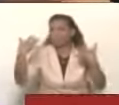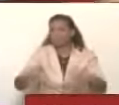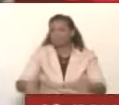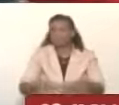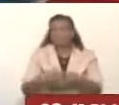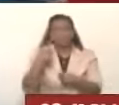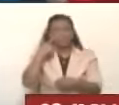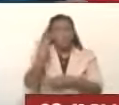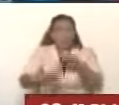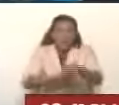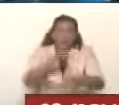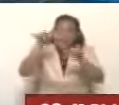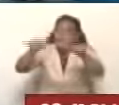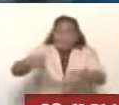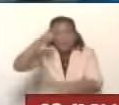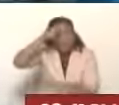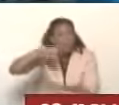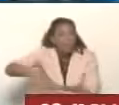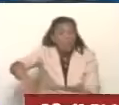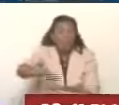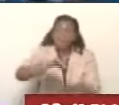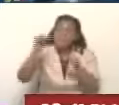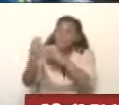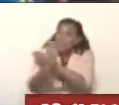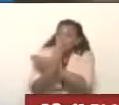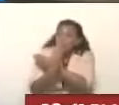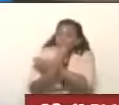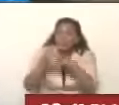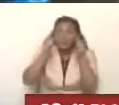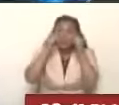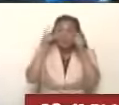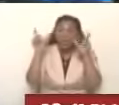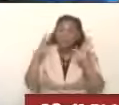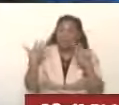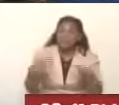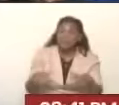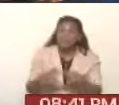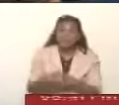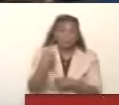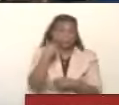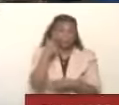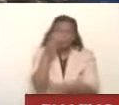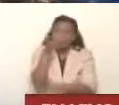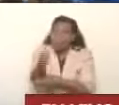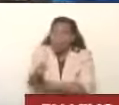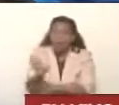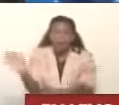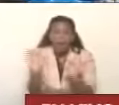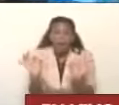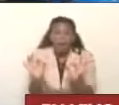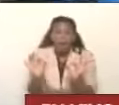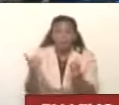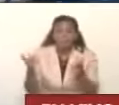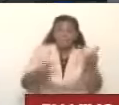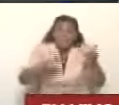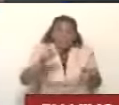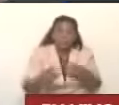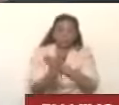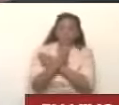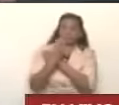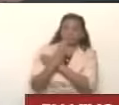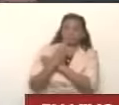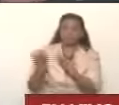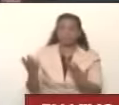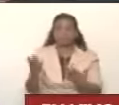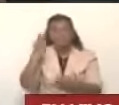es hecho con el cuidado de la sorpresa. Porque yo no puedo ir a ningún sitio.